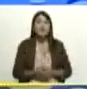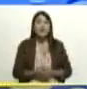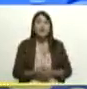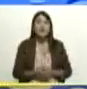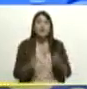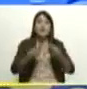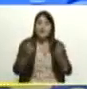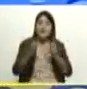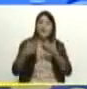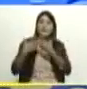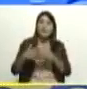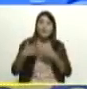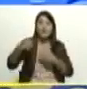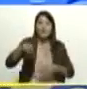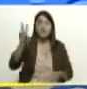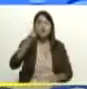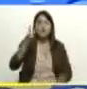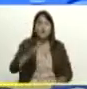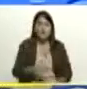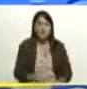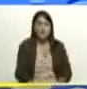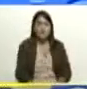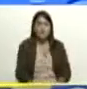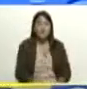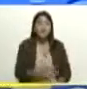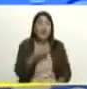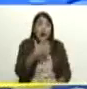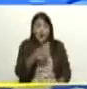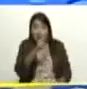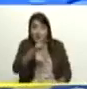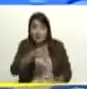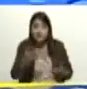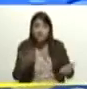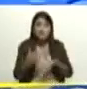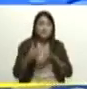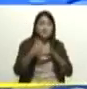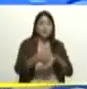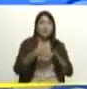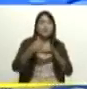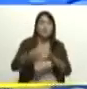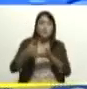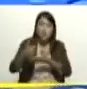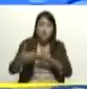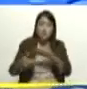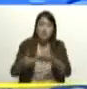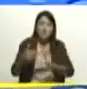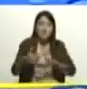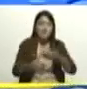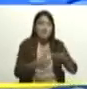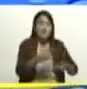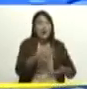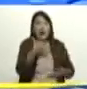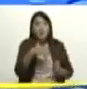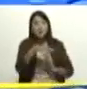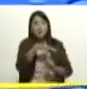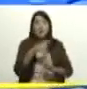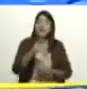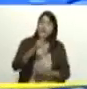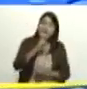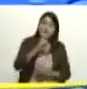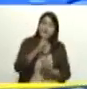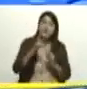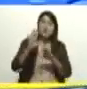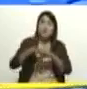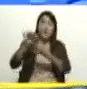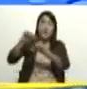sectores productivos de nuestro país, a sus necesidades e ir conjuntamente superando las dificultades que ha impuesto el